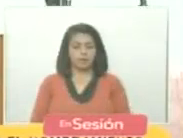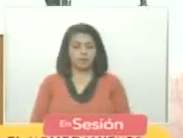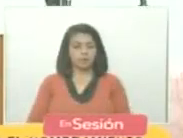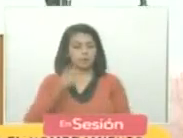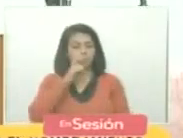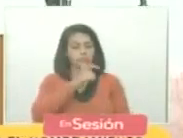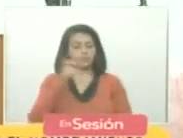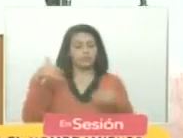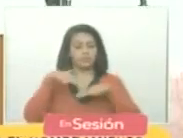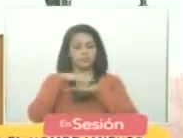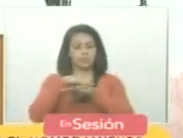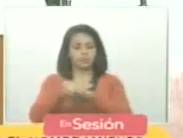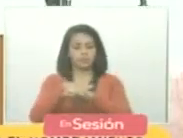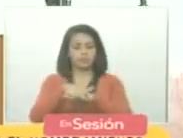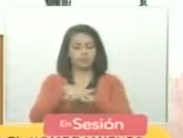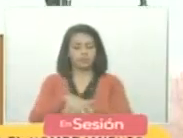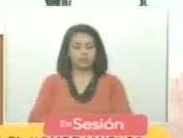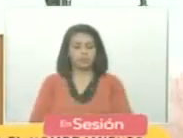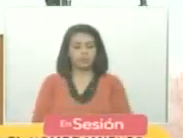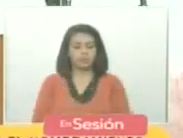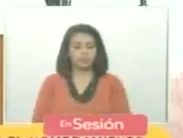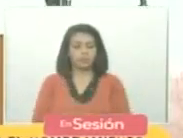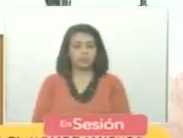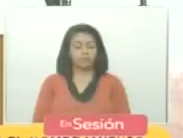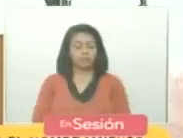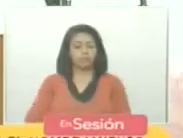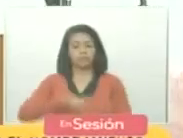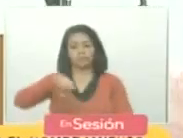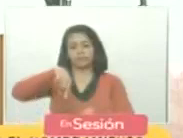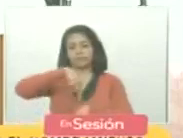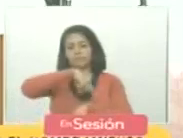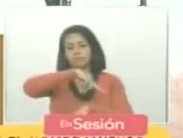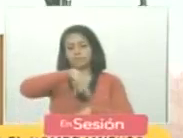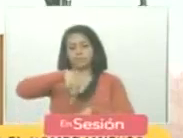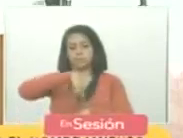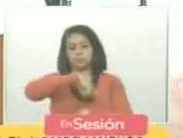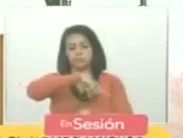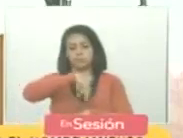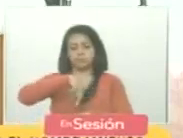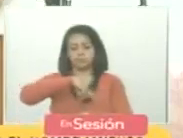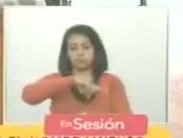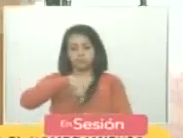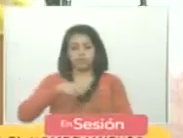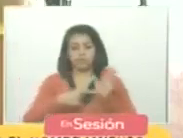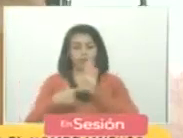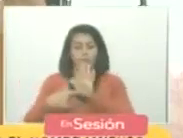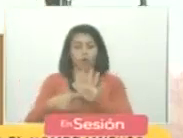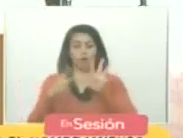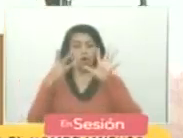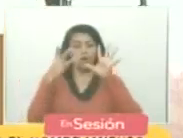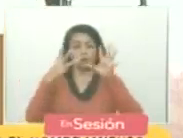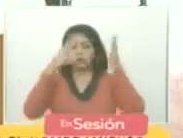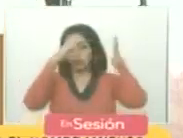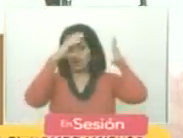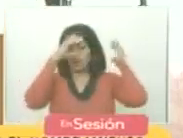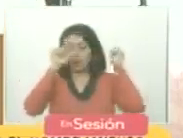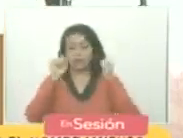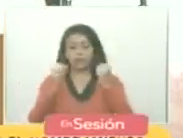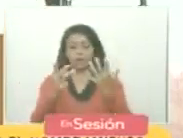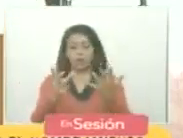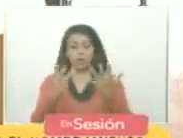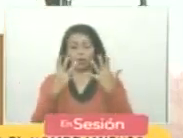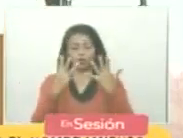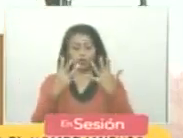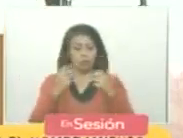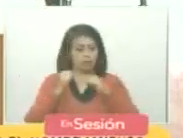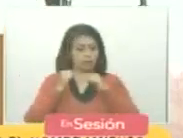Soberanía e Integración, una larguísima presentación de 8 embajadores,